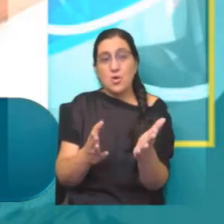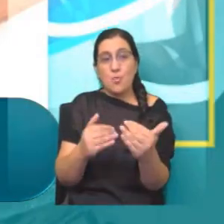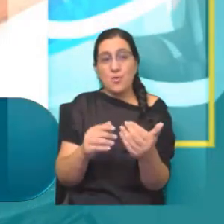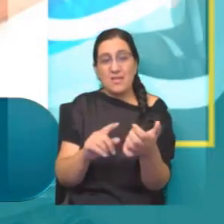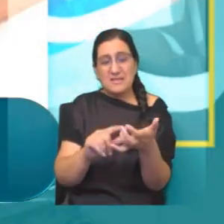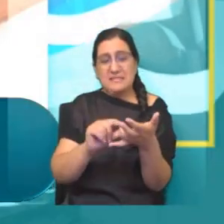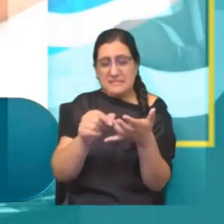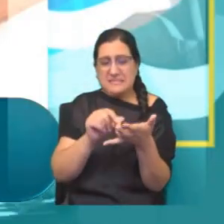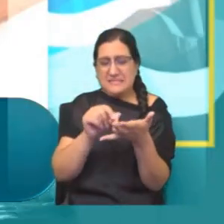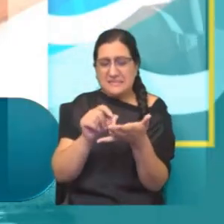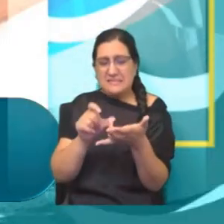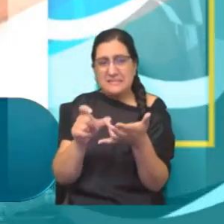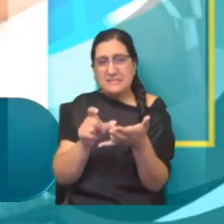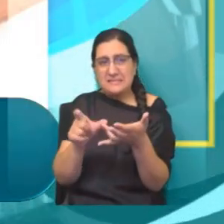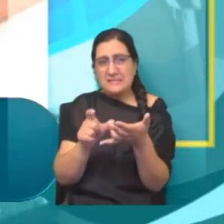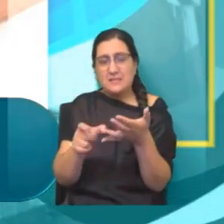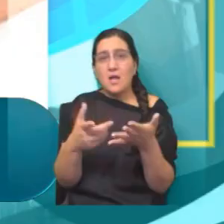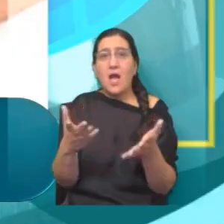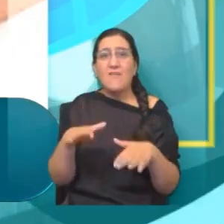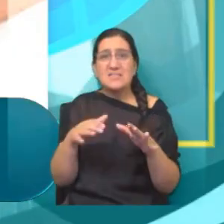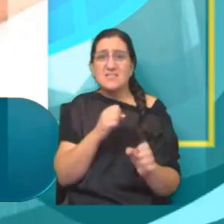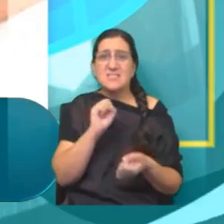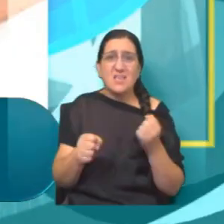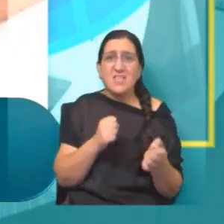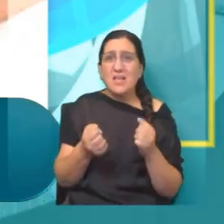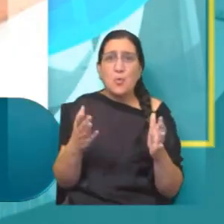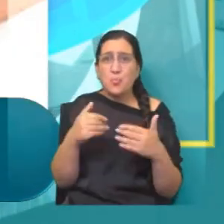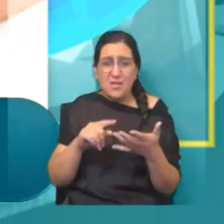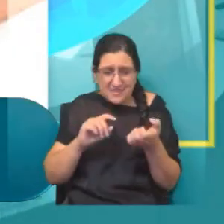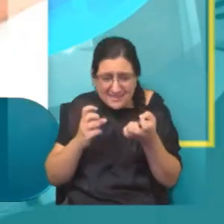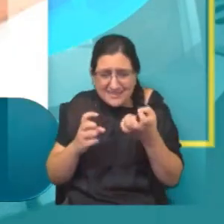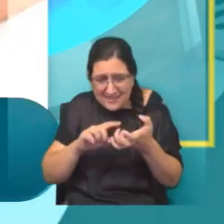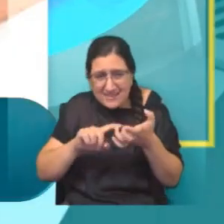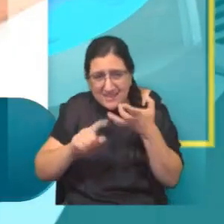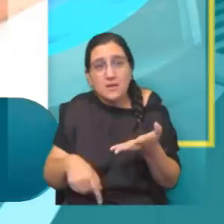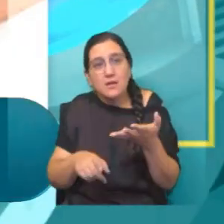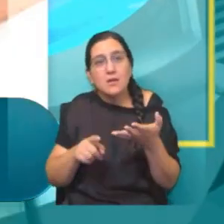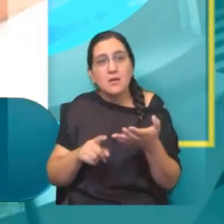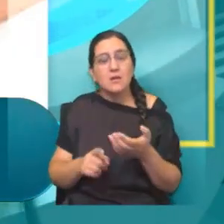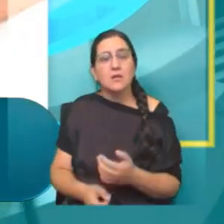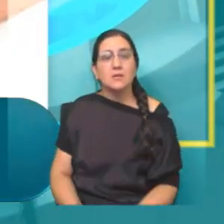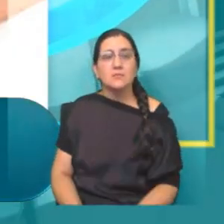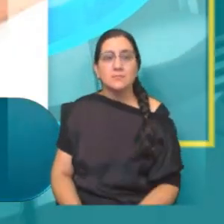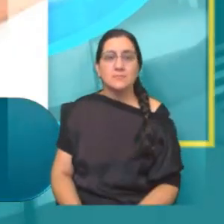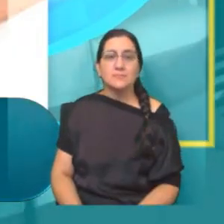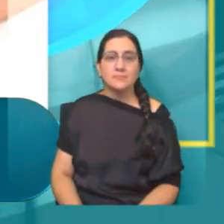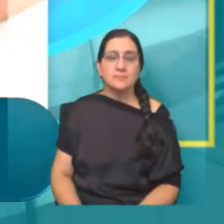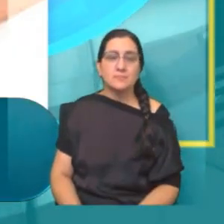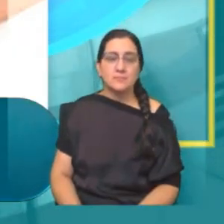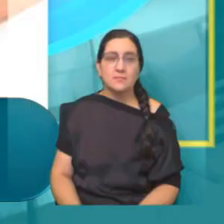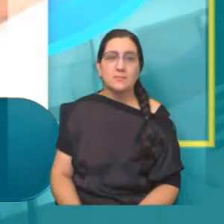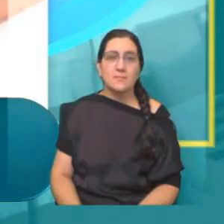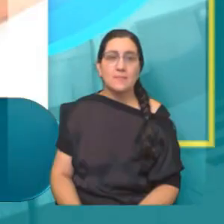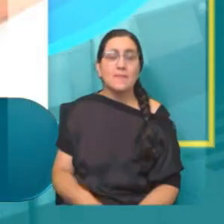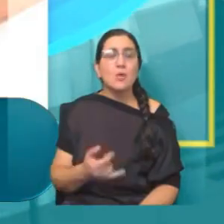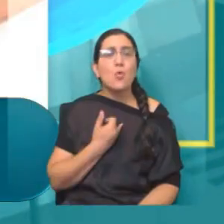y muchas veces, obviamente, a veces genera ansiedad, desesperación en la persona que no puede desenrollar el dedo y cuando se destranca se ¡pac! ¿Y si no es quirúrgico, cómo se